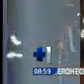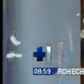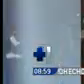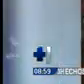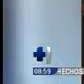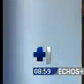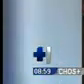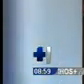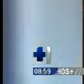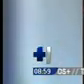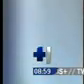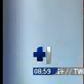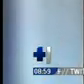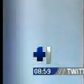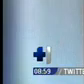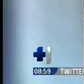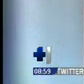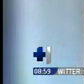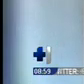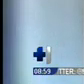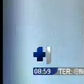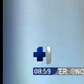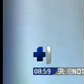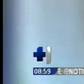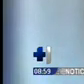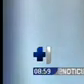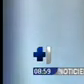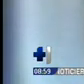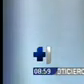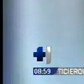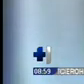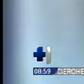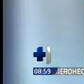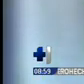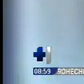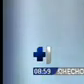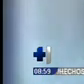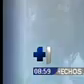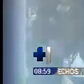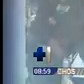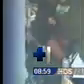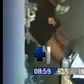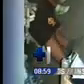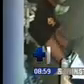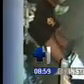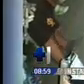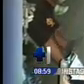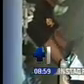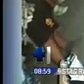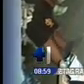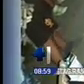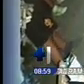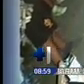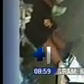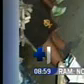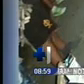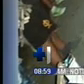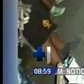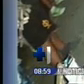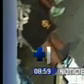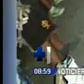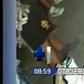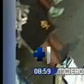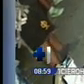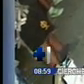versiones, la víctima se cruzaba la calle cuando fue impactado por un primer vehículo y posteriormente otros tres lo atropellaron. Estamos